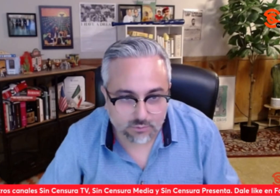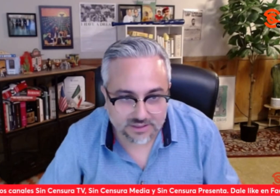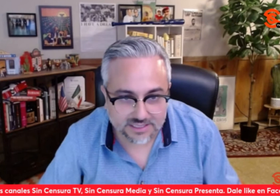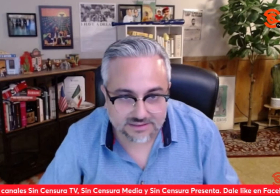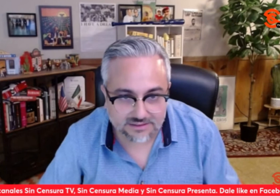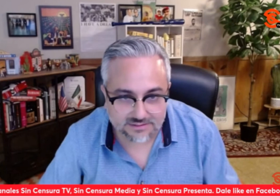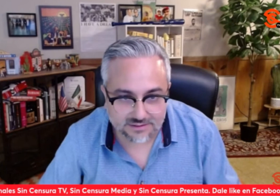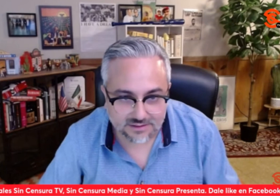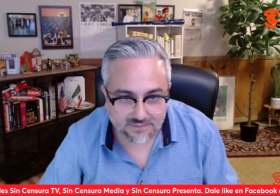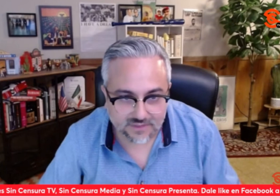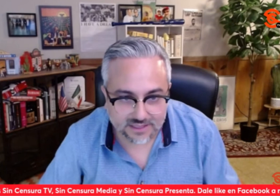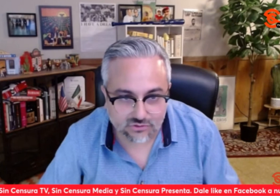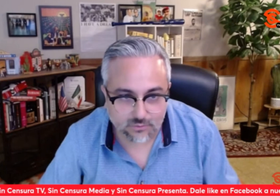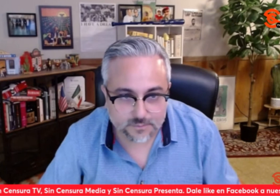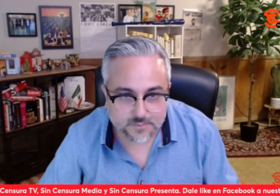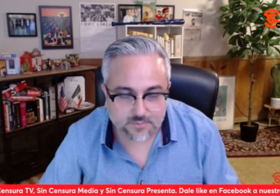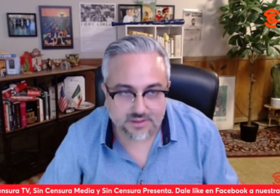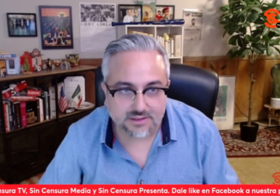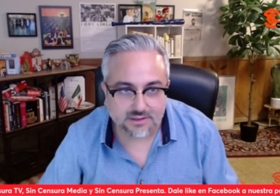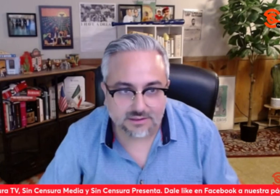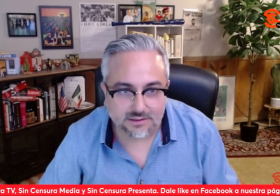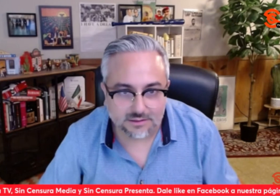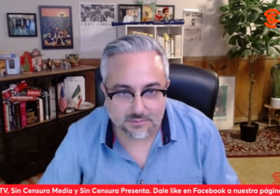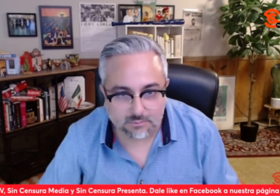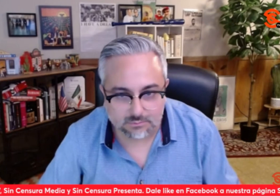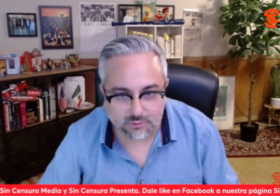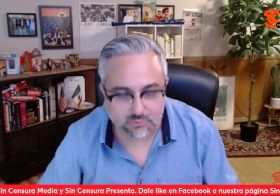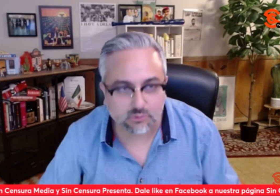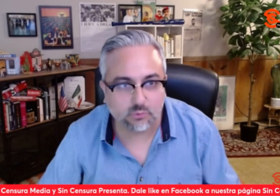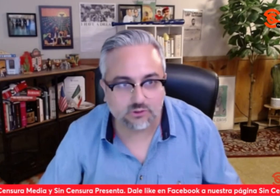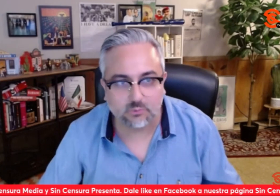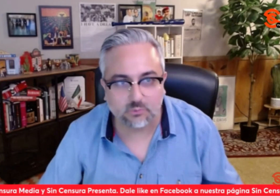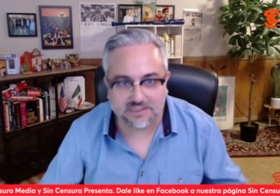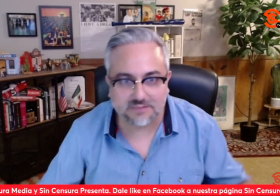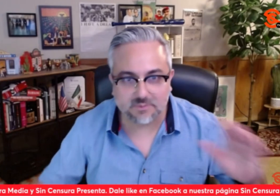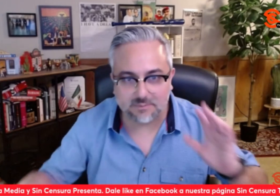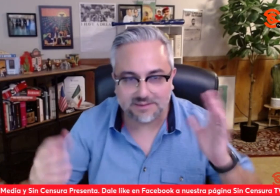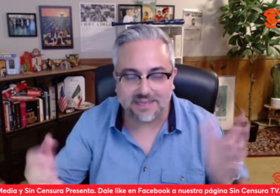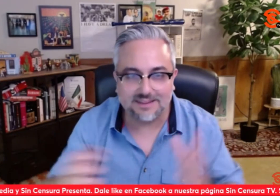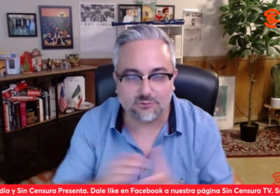muy pendientes de esto. Y pues por supuesto, permítame para platicar de esto